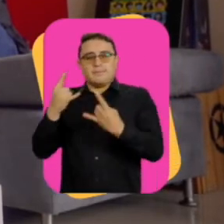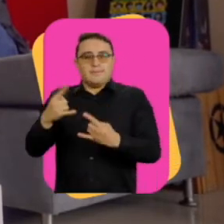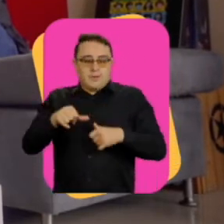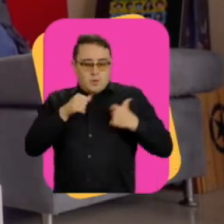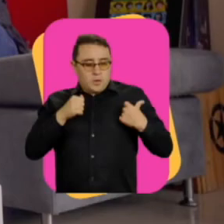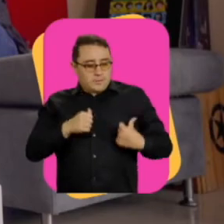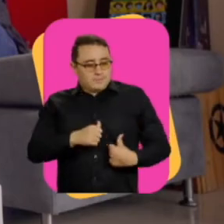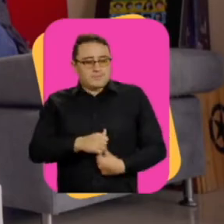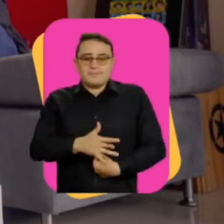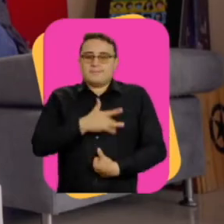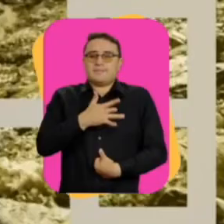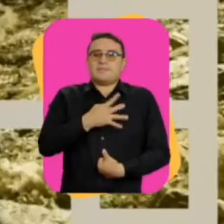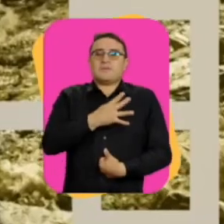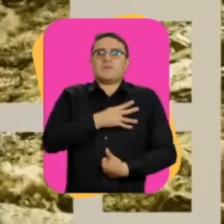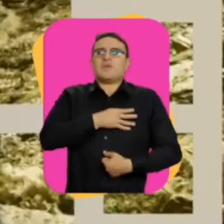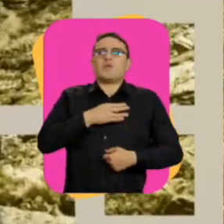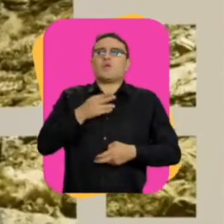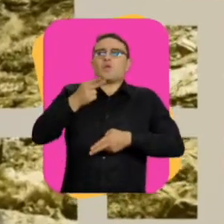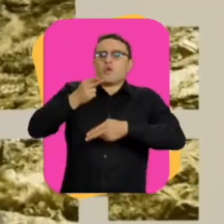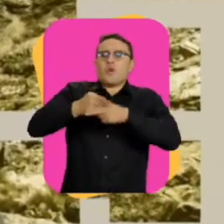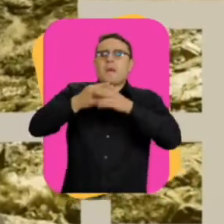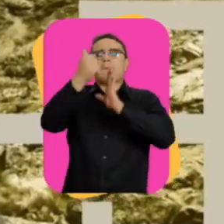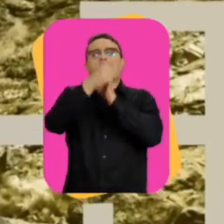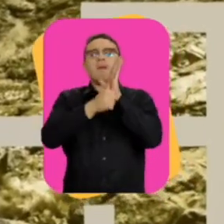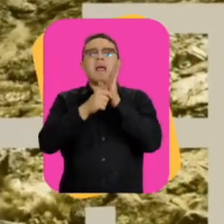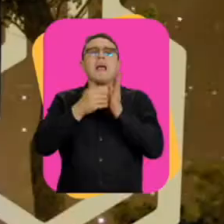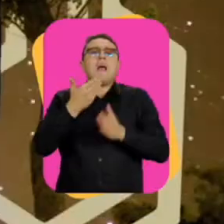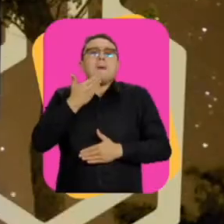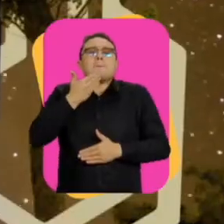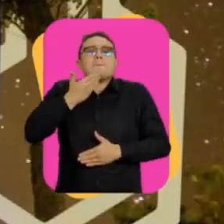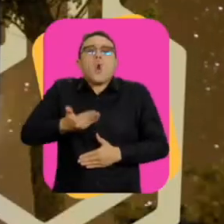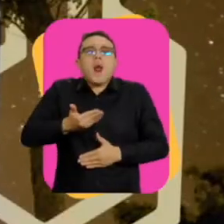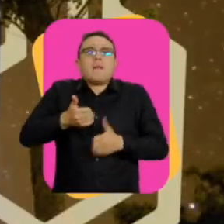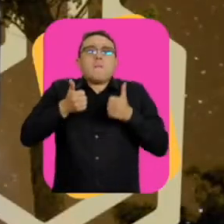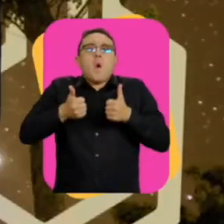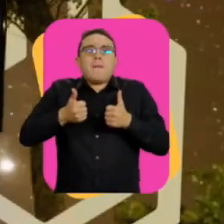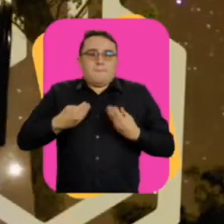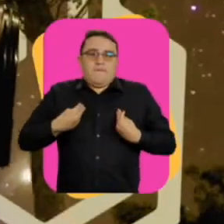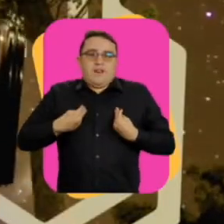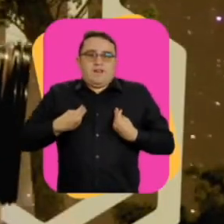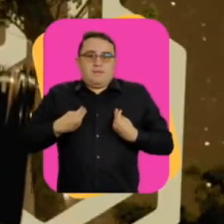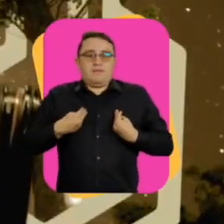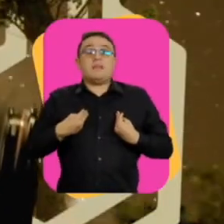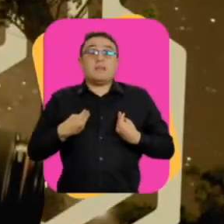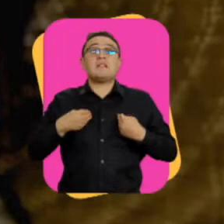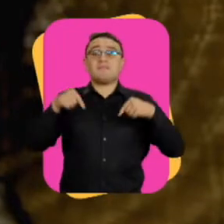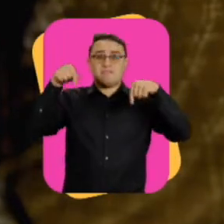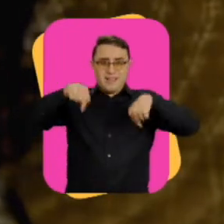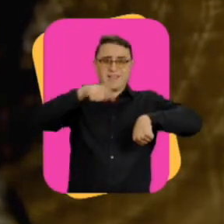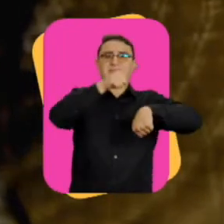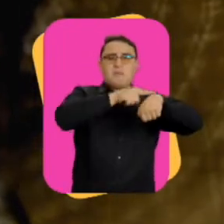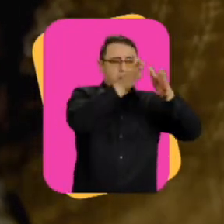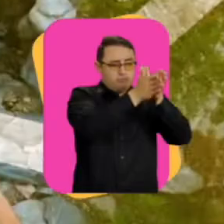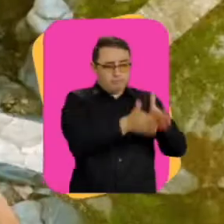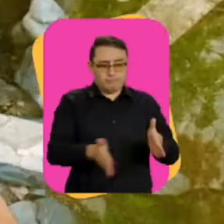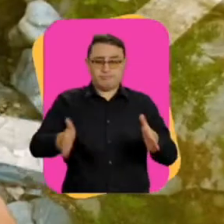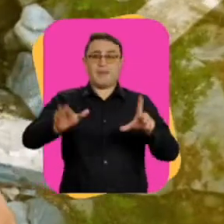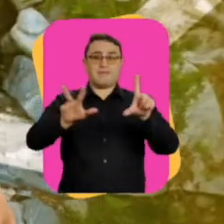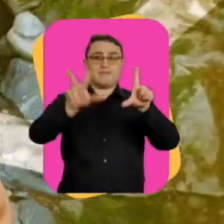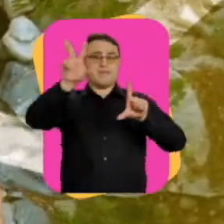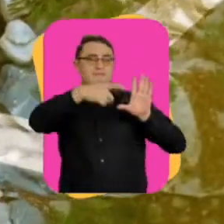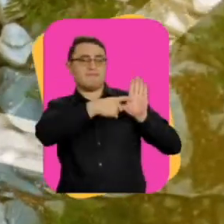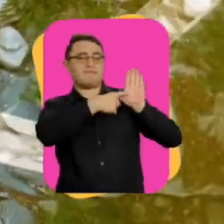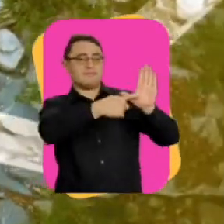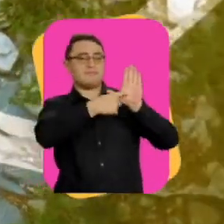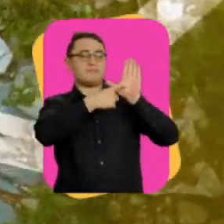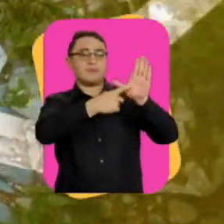corazón, que es El Buen Vivir. El Buen Vivir ha tenido ya temporadas en Canal 13 y es un proyecto que, más